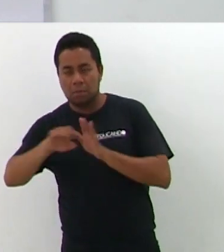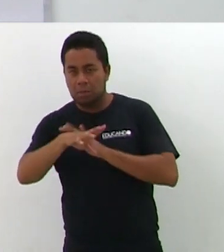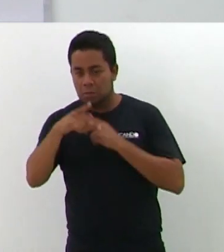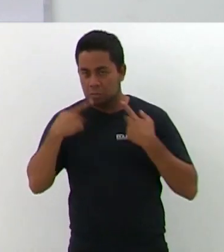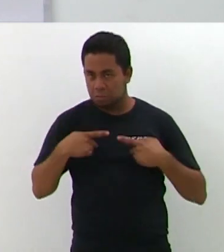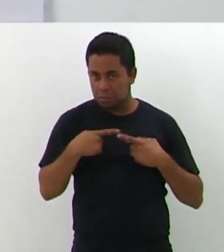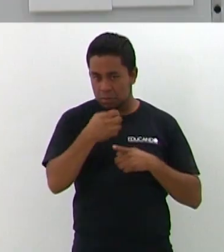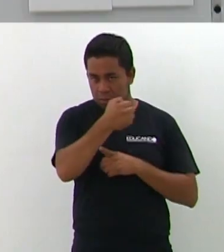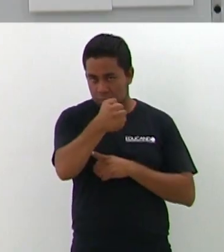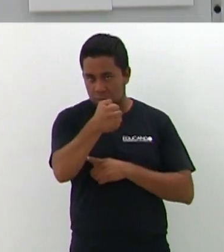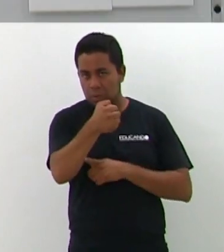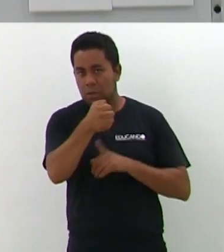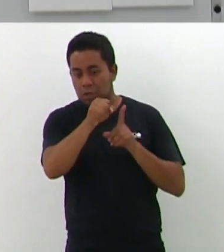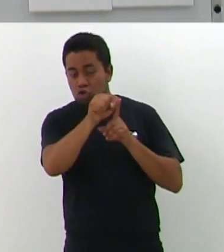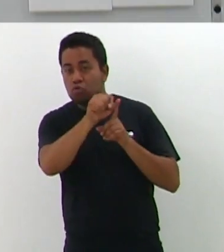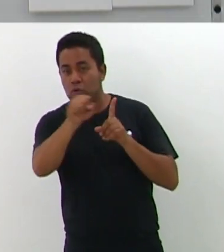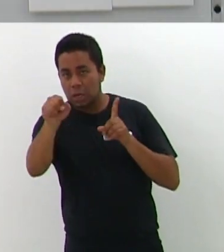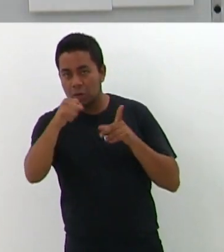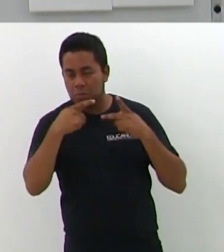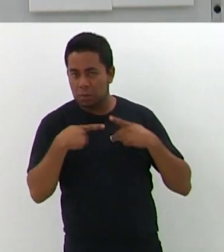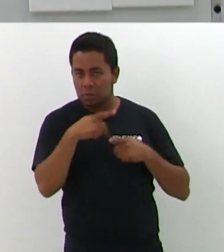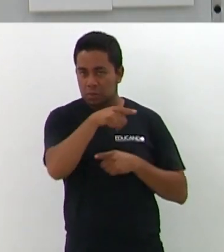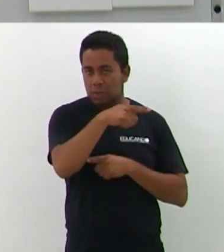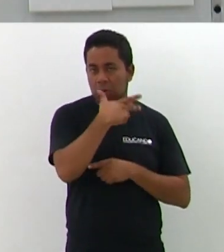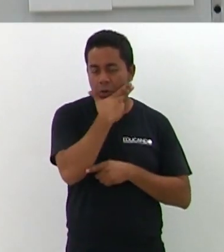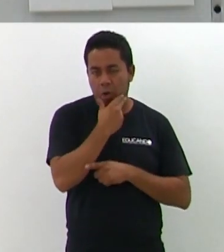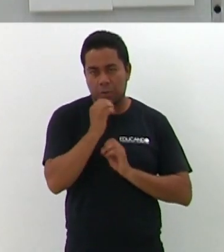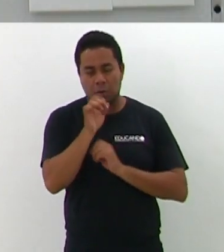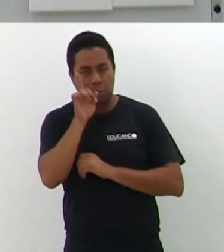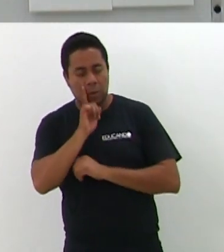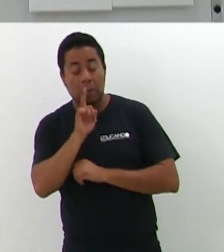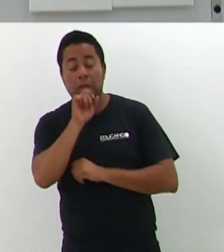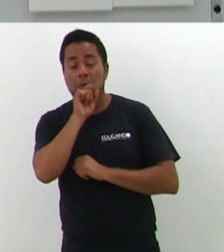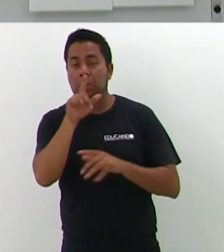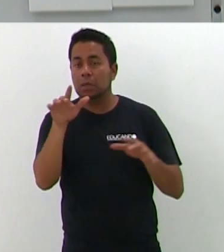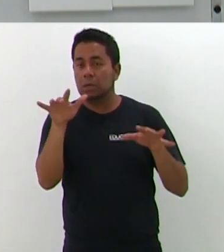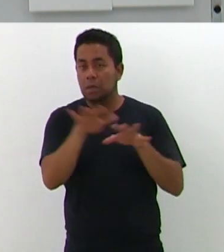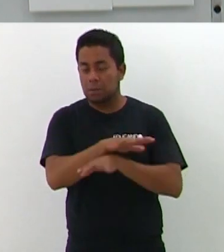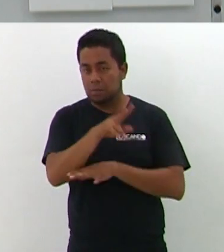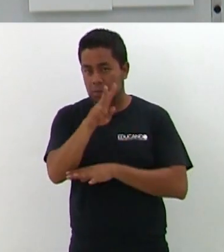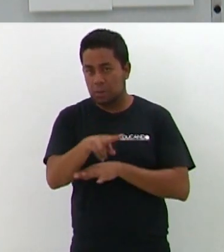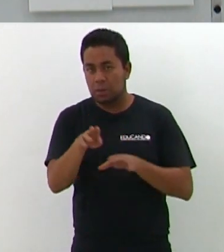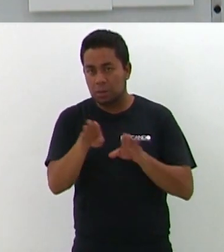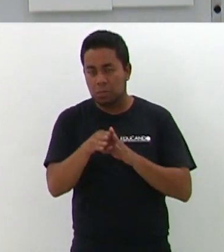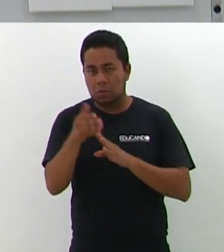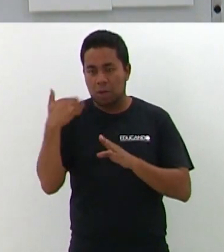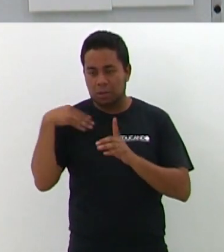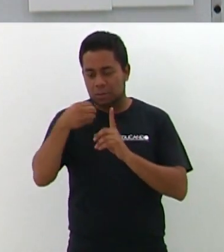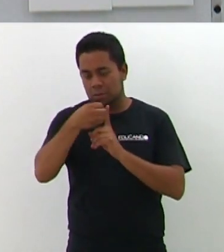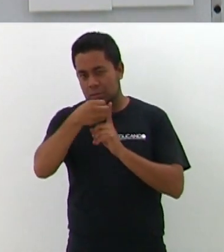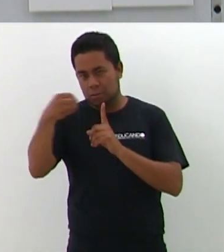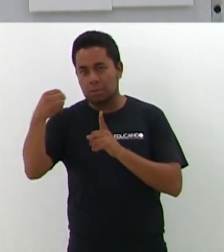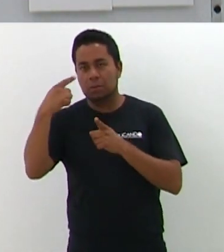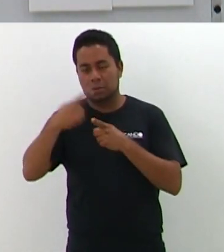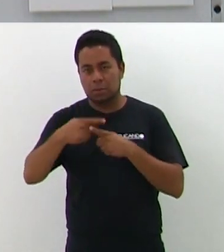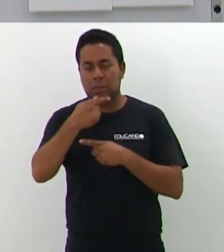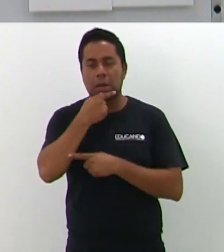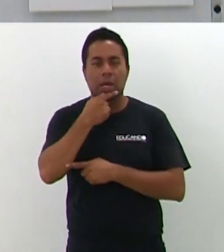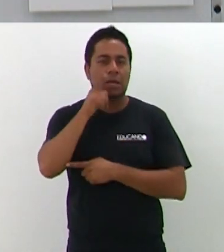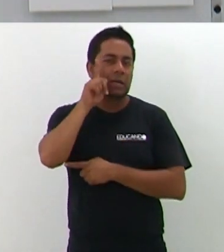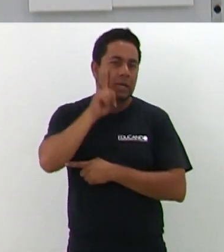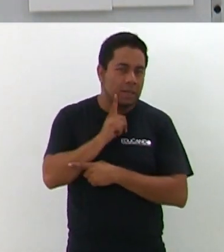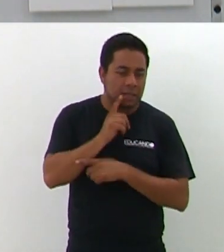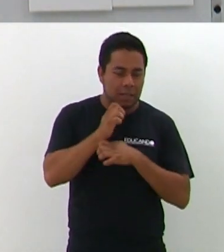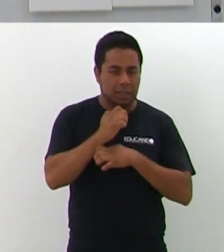es femenino o masculino, porque también cambia, ¿verdad? Como vimos en las oraciones de si la